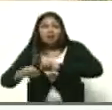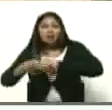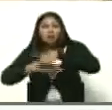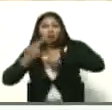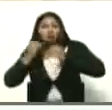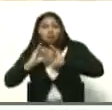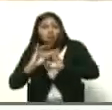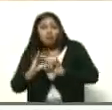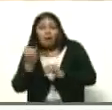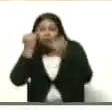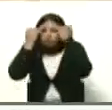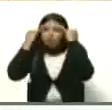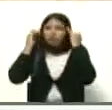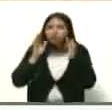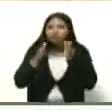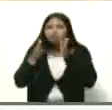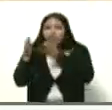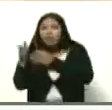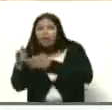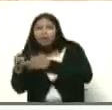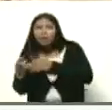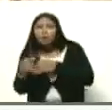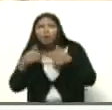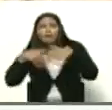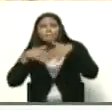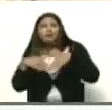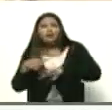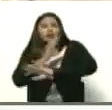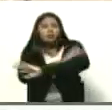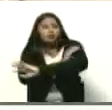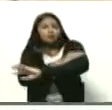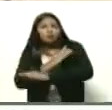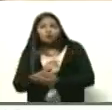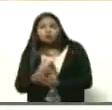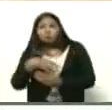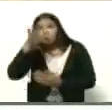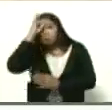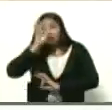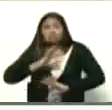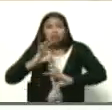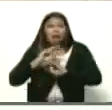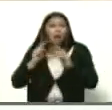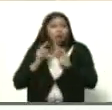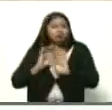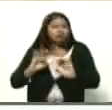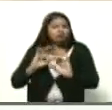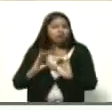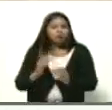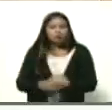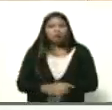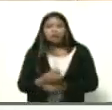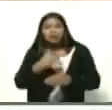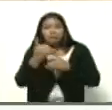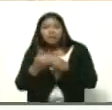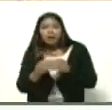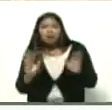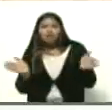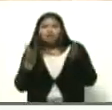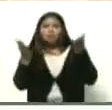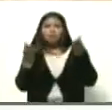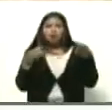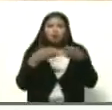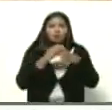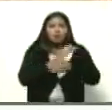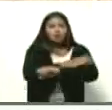incluso inocentes que estaban del lado de la marcha opositora y que no sabían y no tenían conocimiento de que este plan estaba orquestado por parte